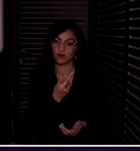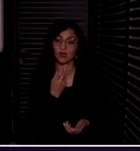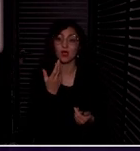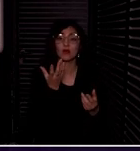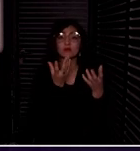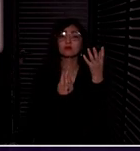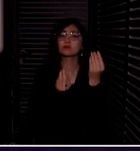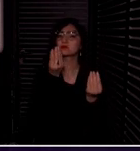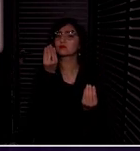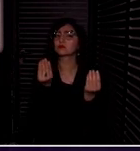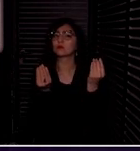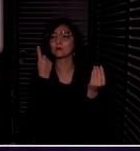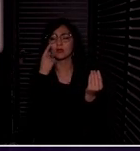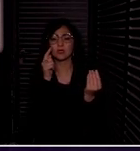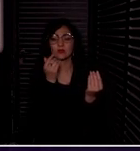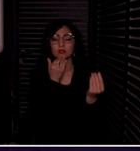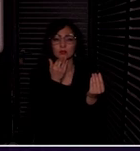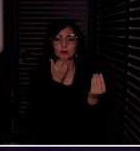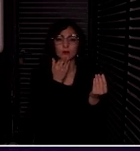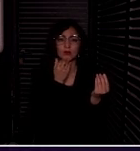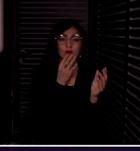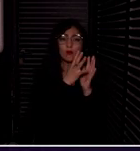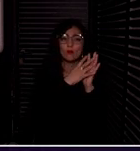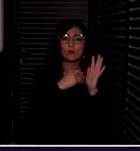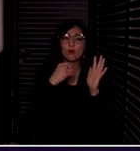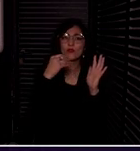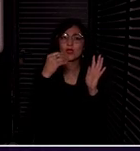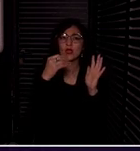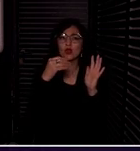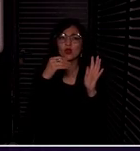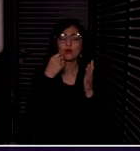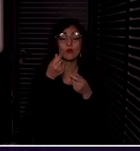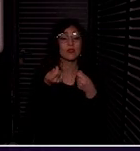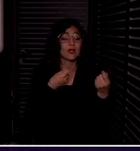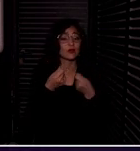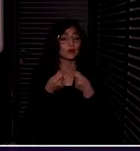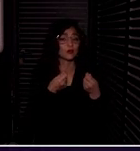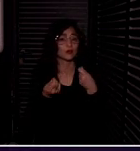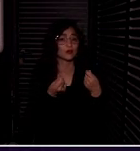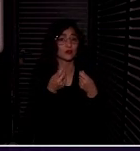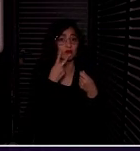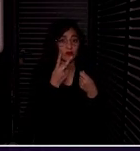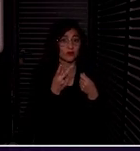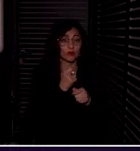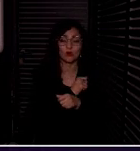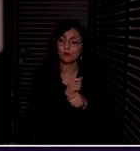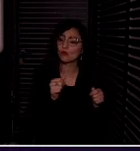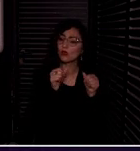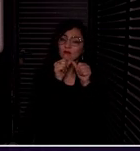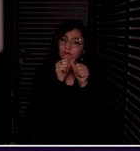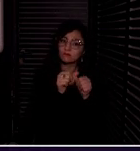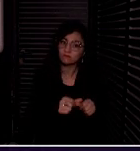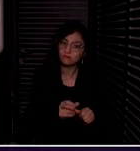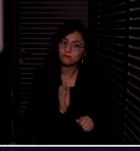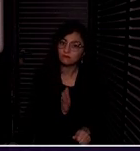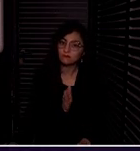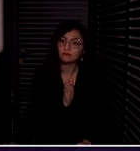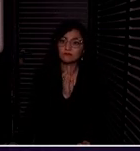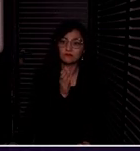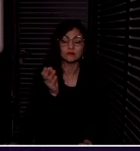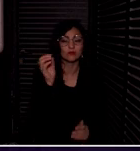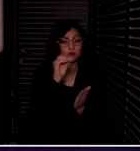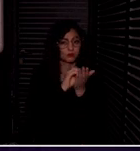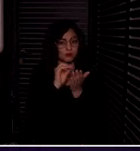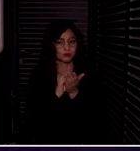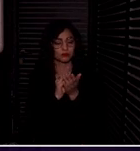presencia en lo que llamábamos modelo de club como modelo de negocio, que no han podido sostenerse ya que han tenido que introducir publicidad,